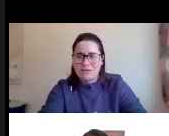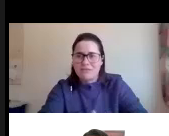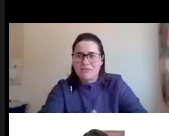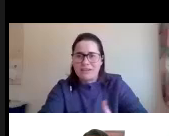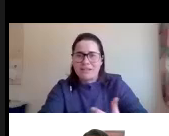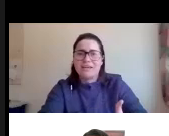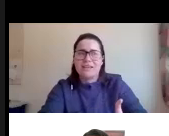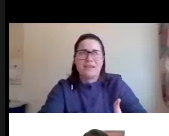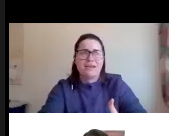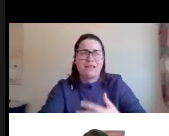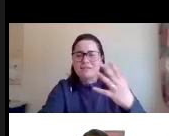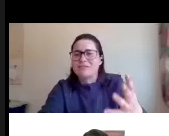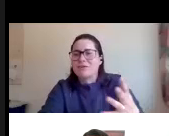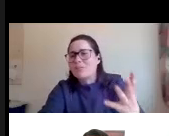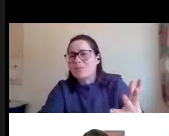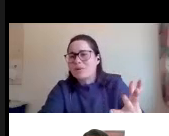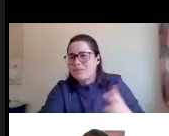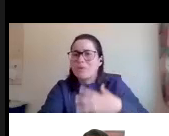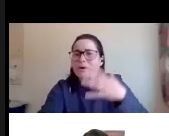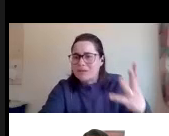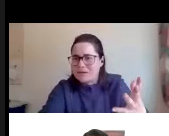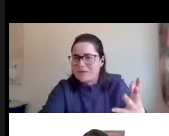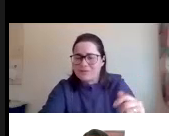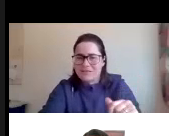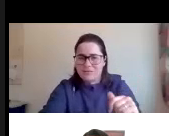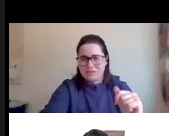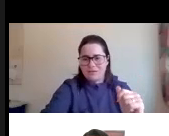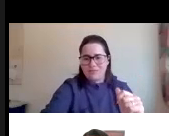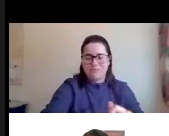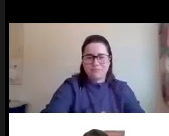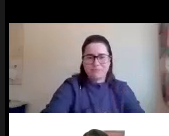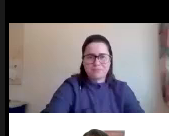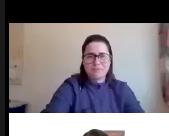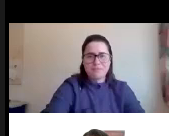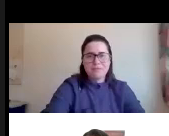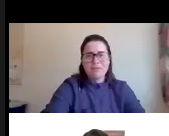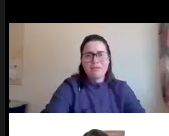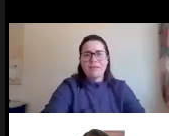pasando, es falta de atención al problema o al manejo de este ecosistema.